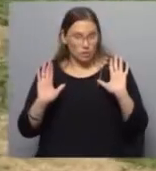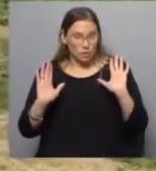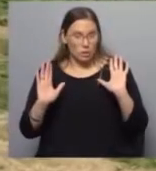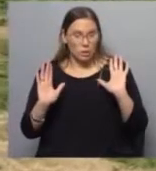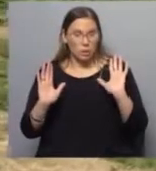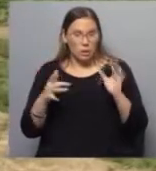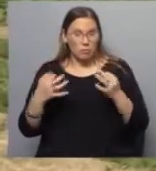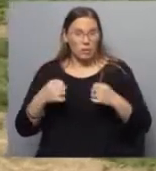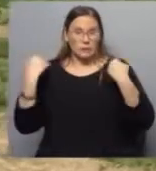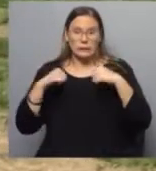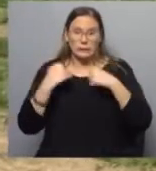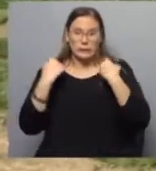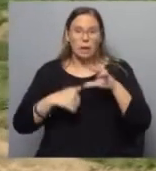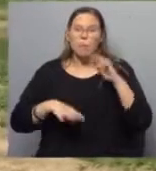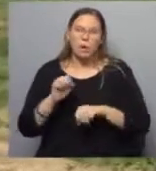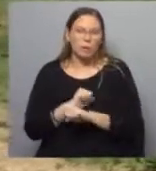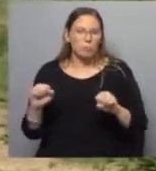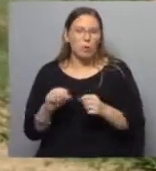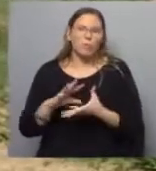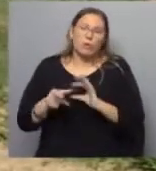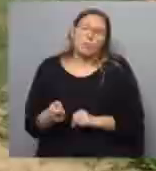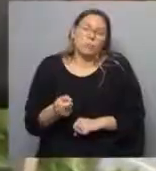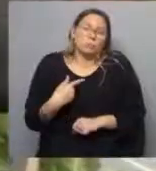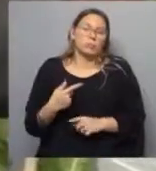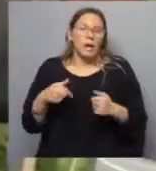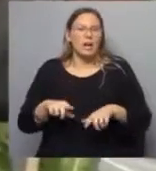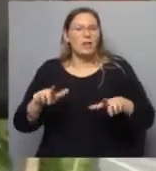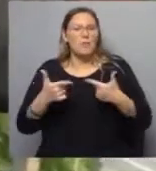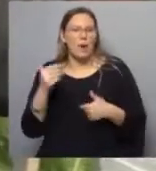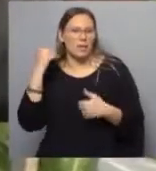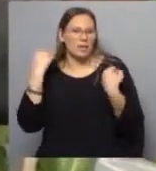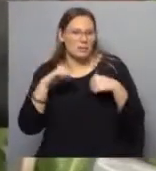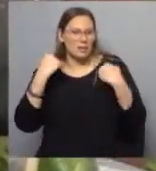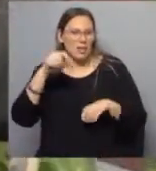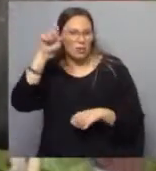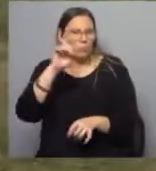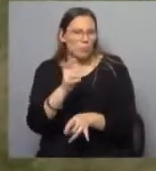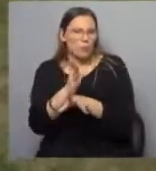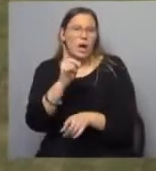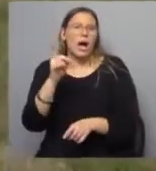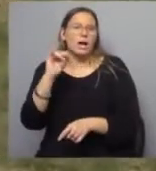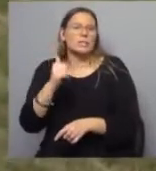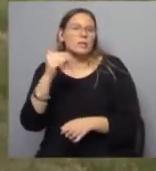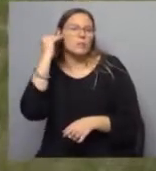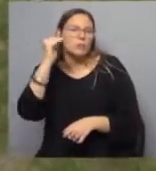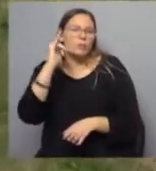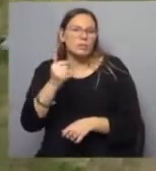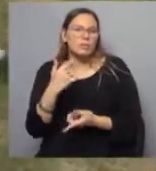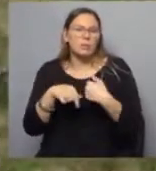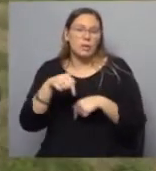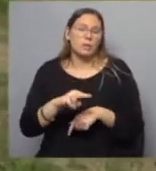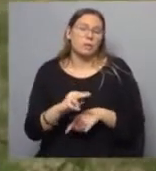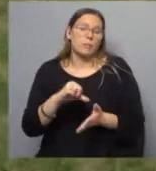sea que estoy entrenando lo más que puedo y como puedo, porque acá no hay entrenadores. Hay instructores, entonces bueno, viste que en este